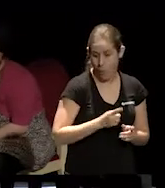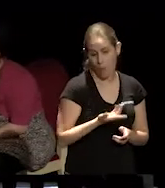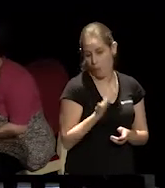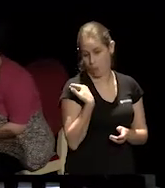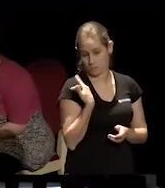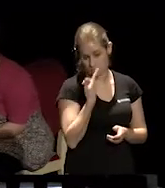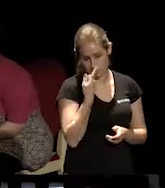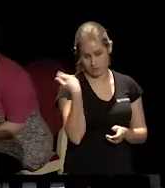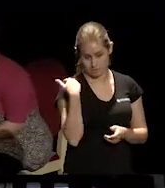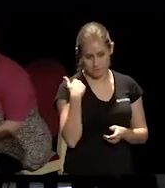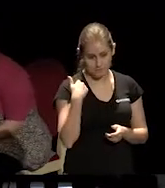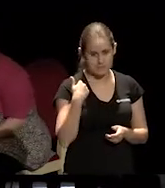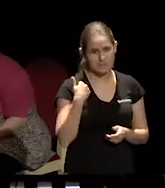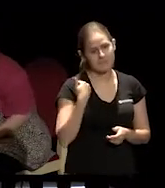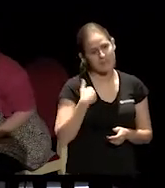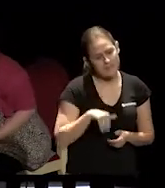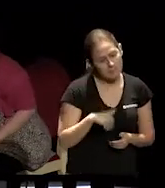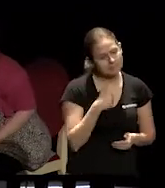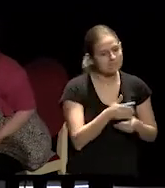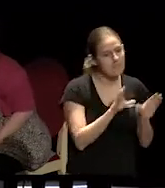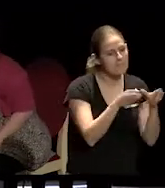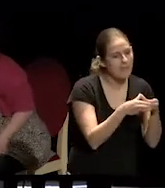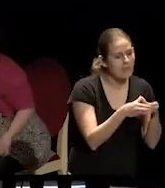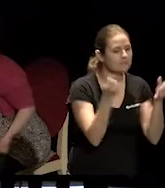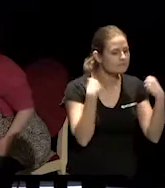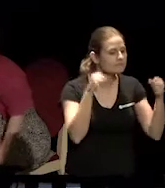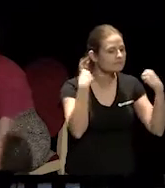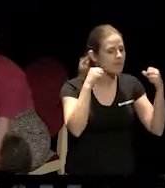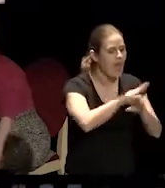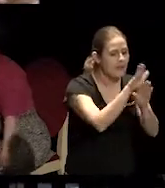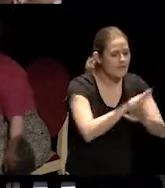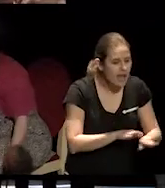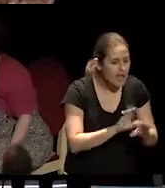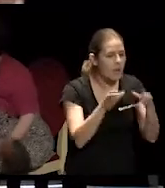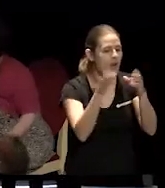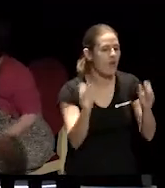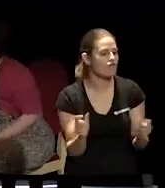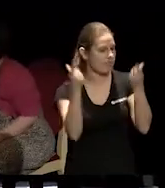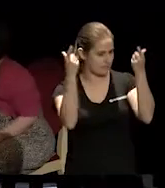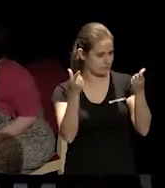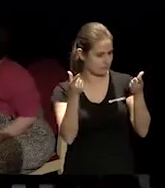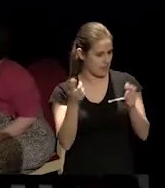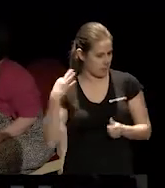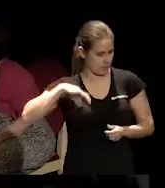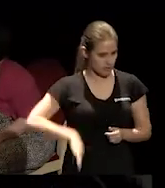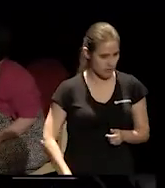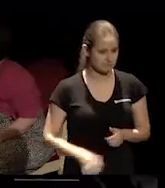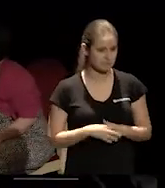derivando hacia algo ya profesional. ¿Para qué hacemos esto? Uf, y me queda poco tiempo y ya...